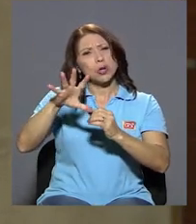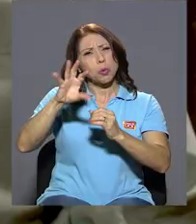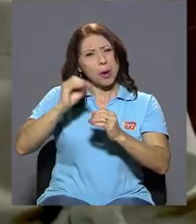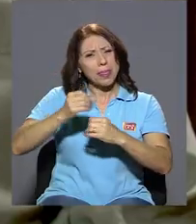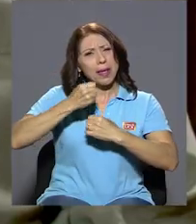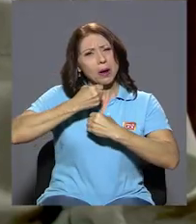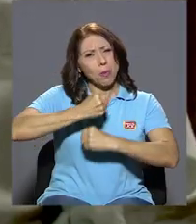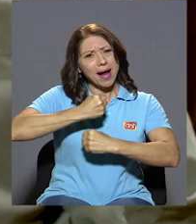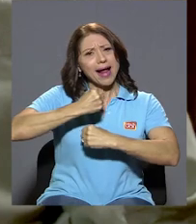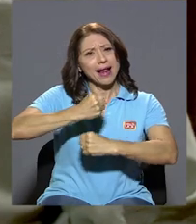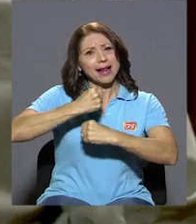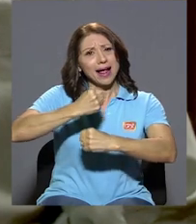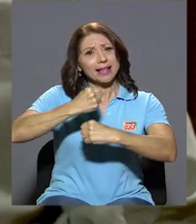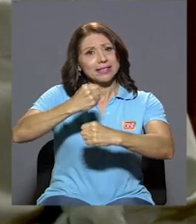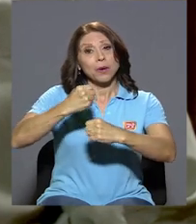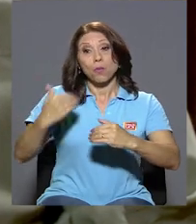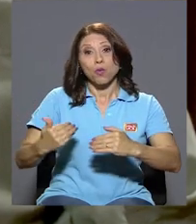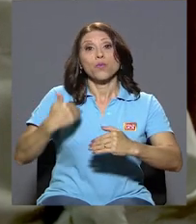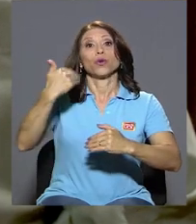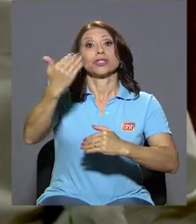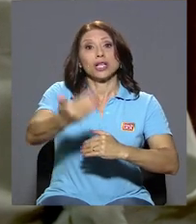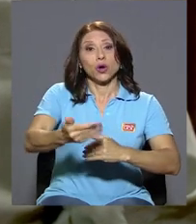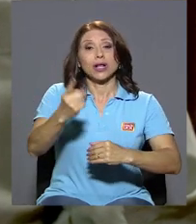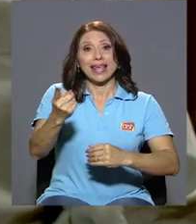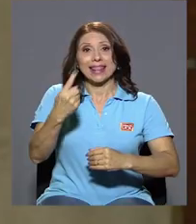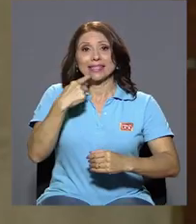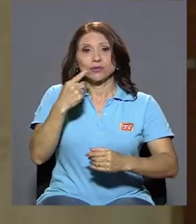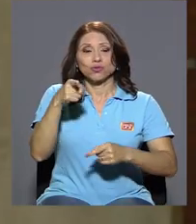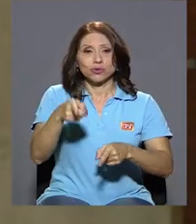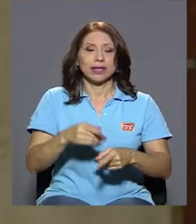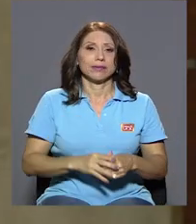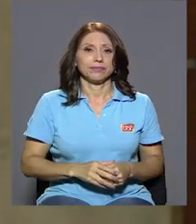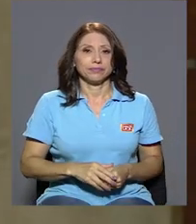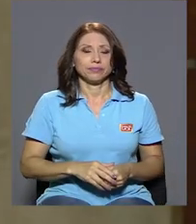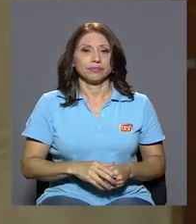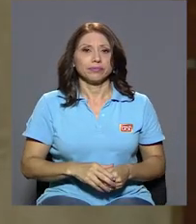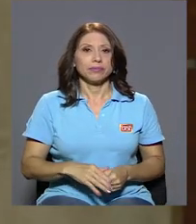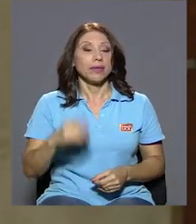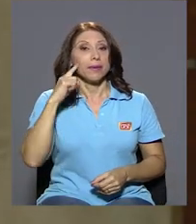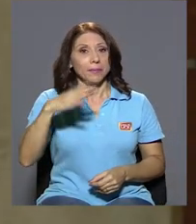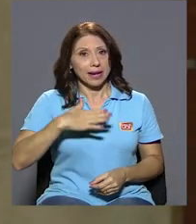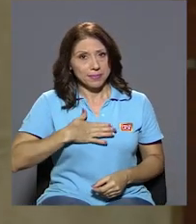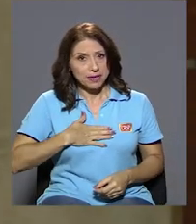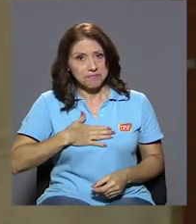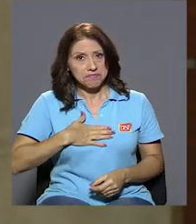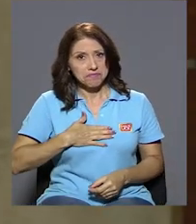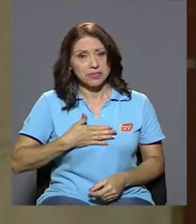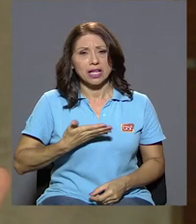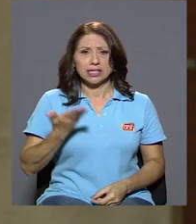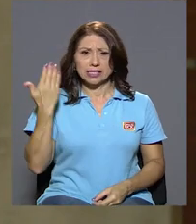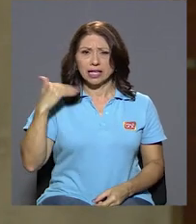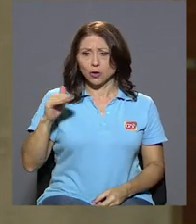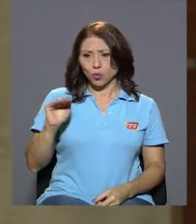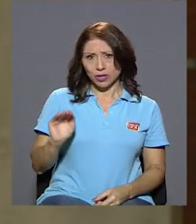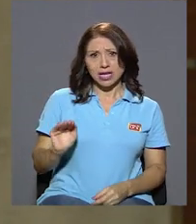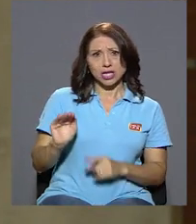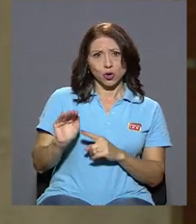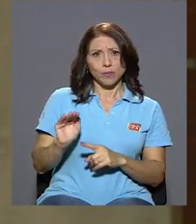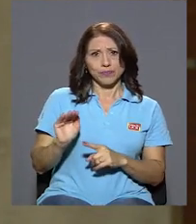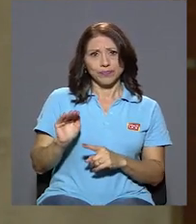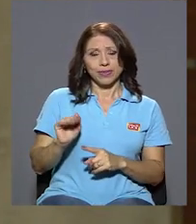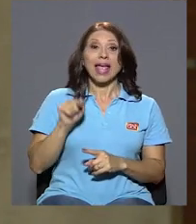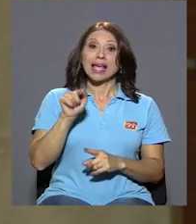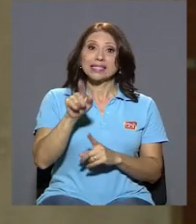50 posterior de la que usted menciona sí y para mí siendo un niño